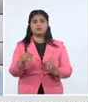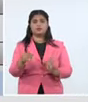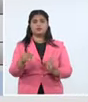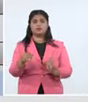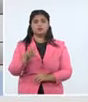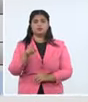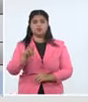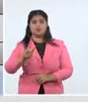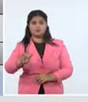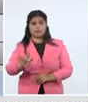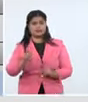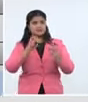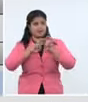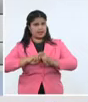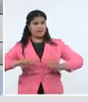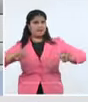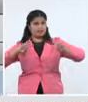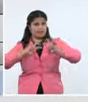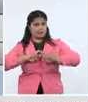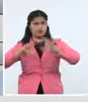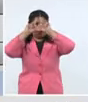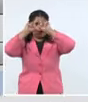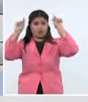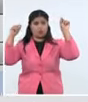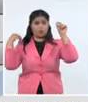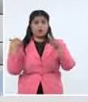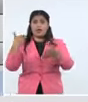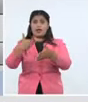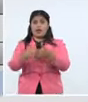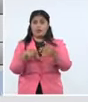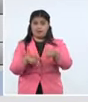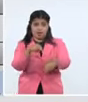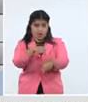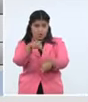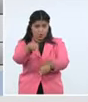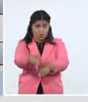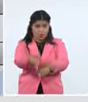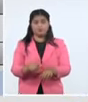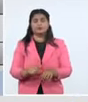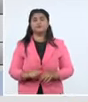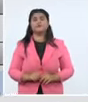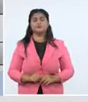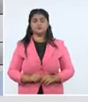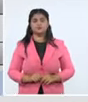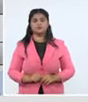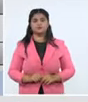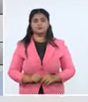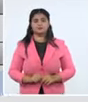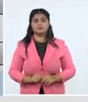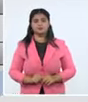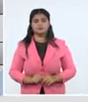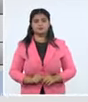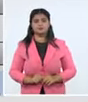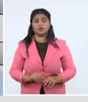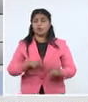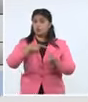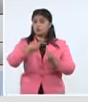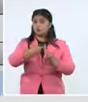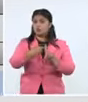10.385.200 muestras que se han procesado en nuestro país y se han permitido diagnosticar